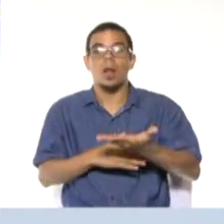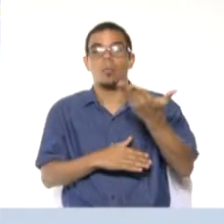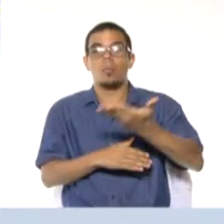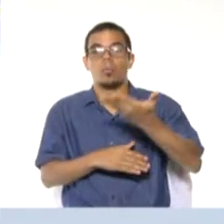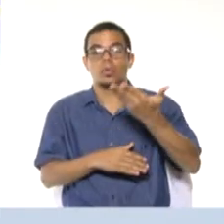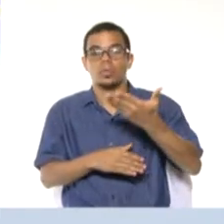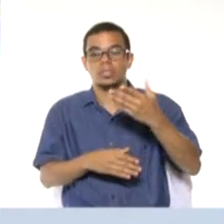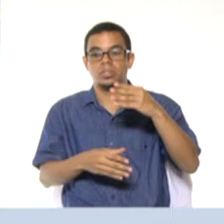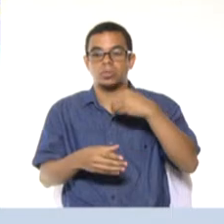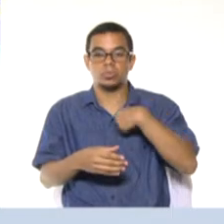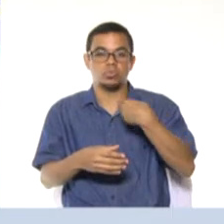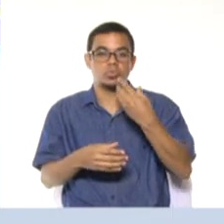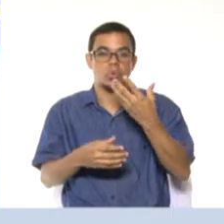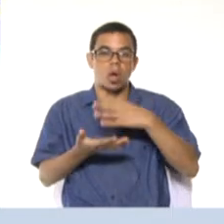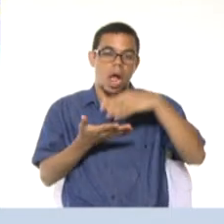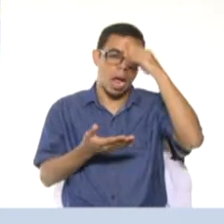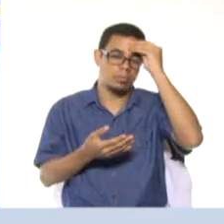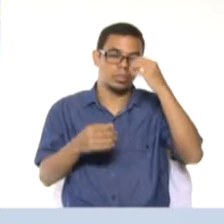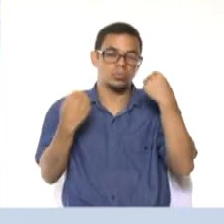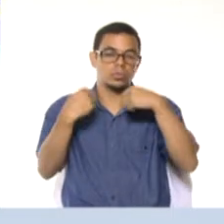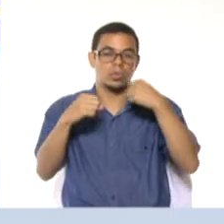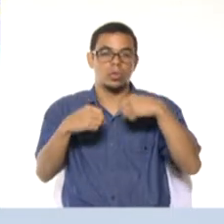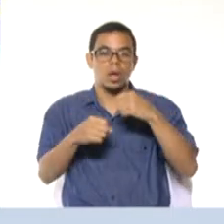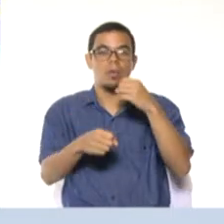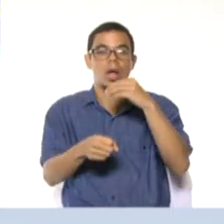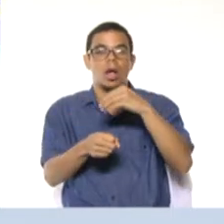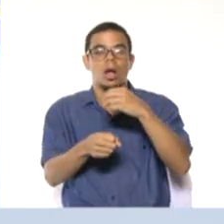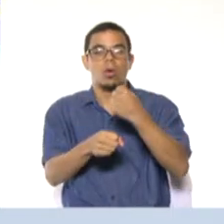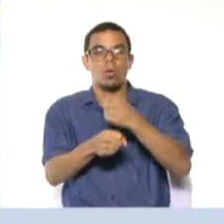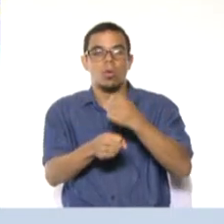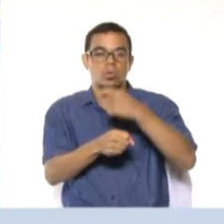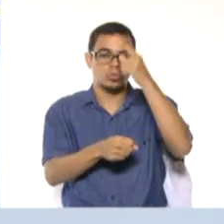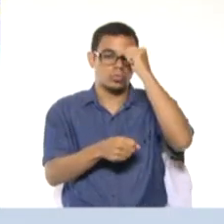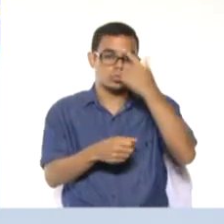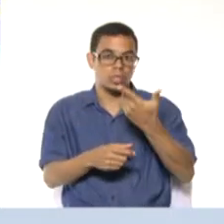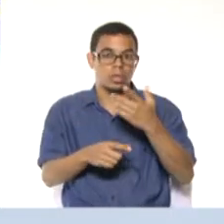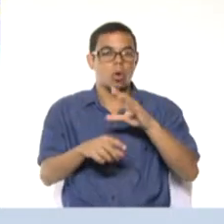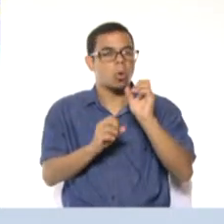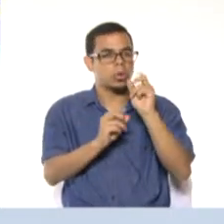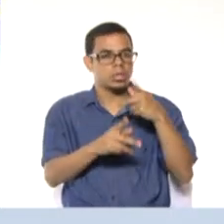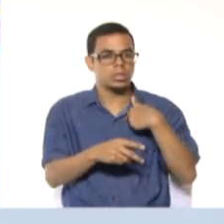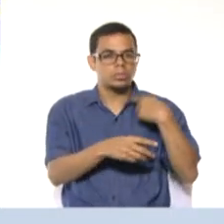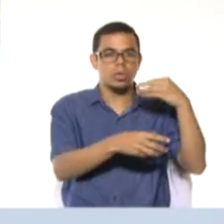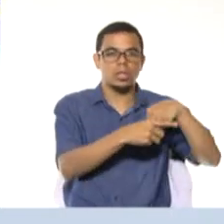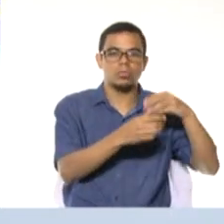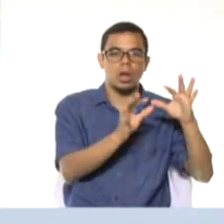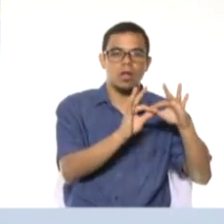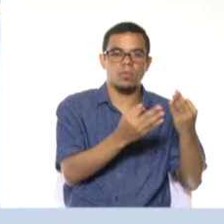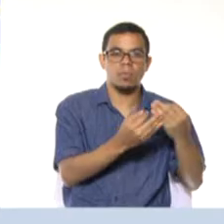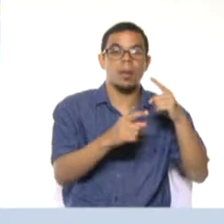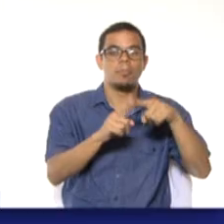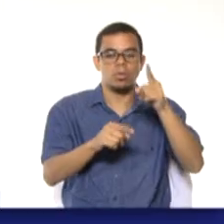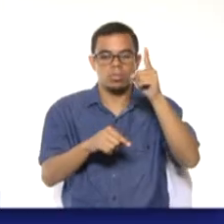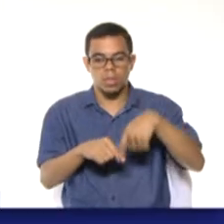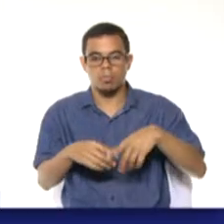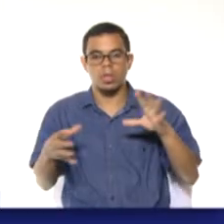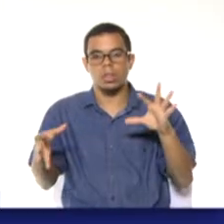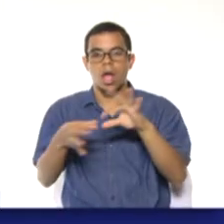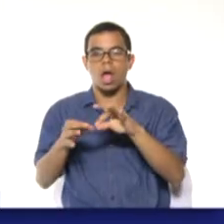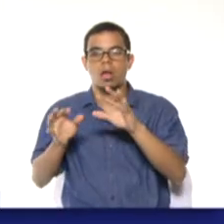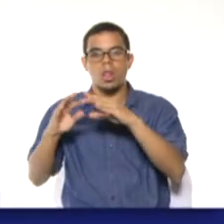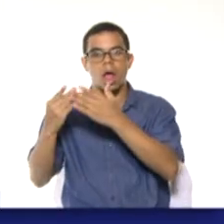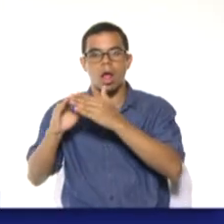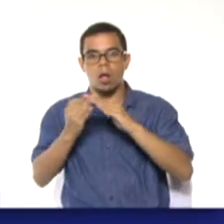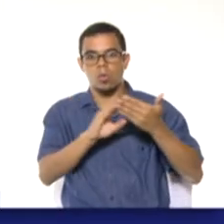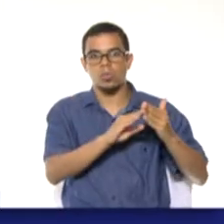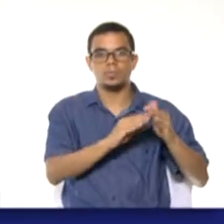se realice en el taller de educación laboral tenga proyección dentro de la familia, pero también dentro de la comunidad. Organizar y